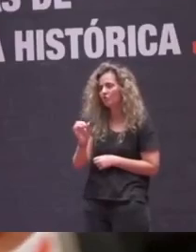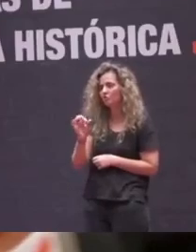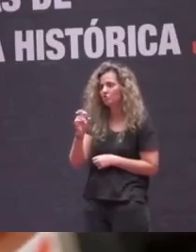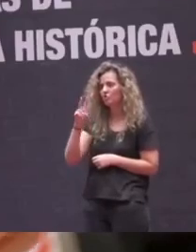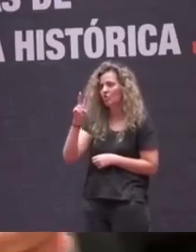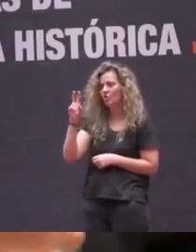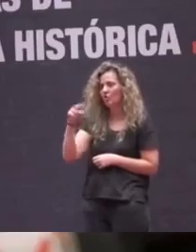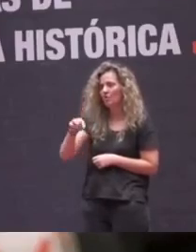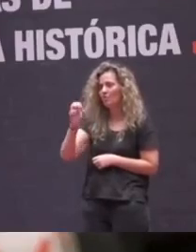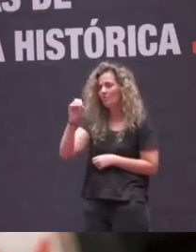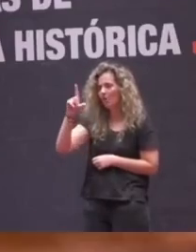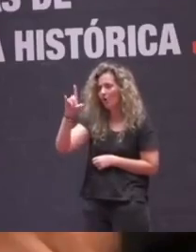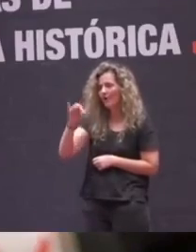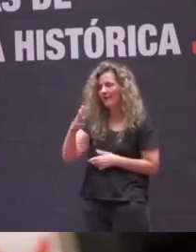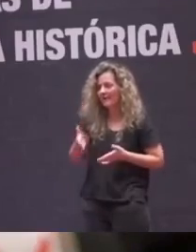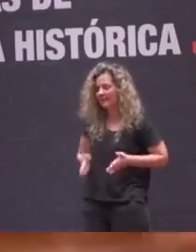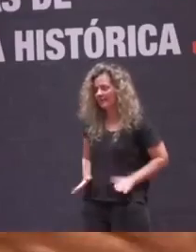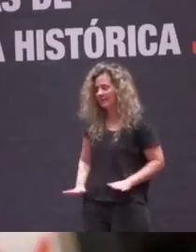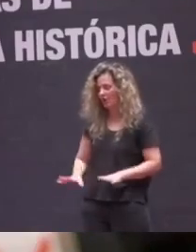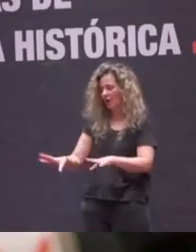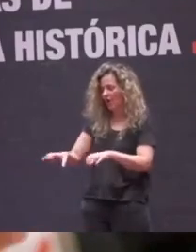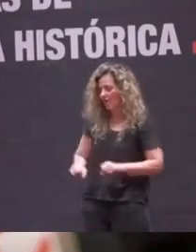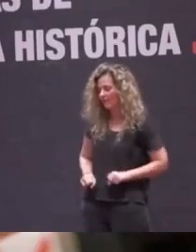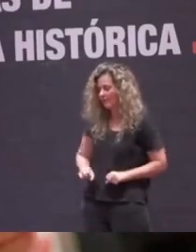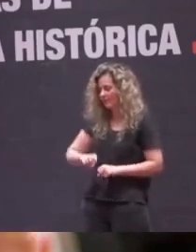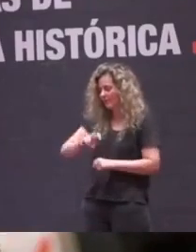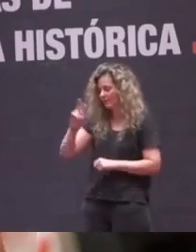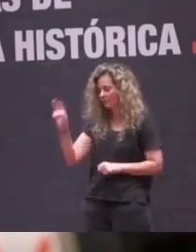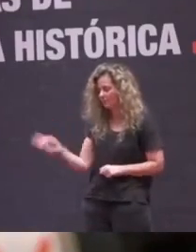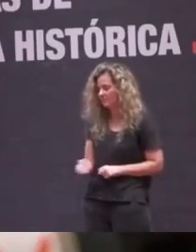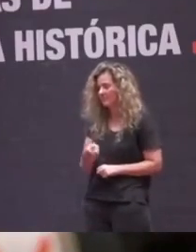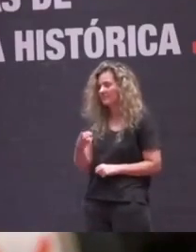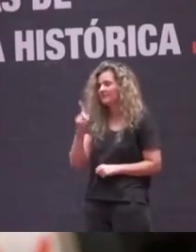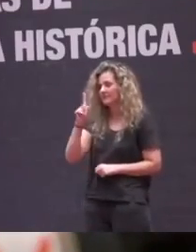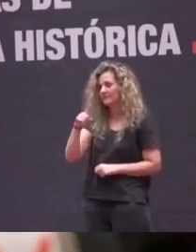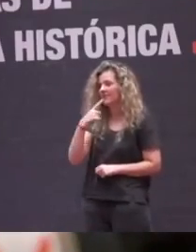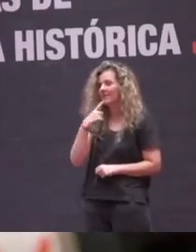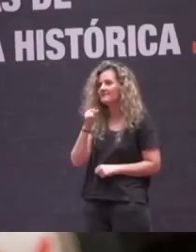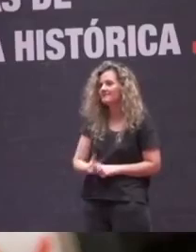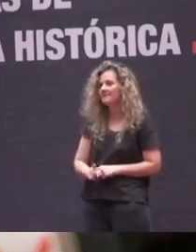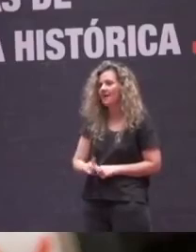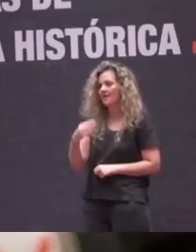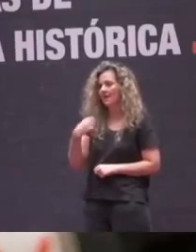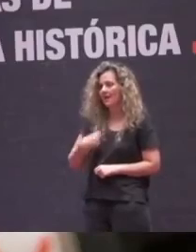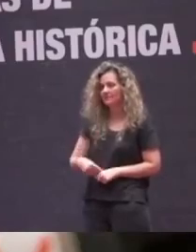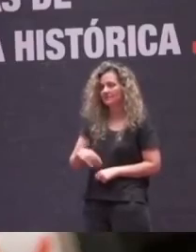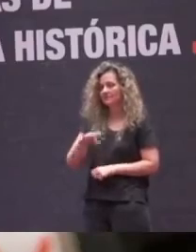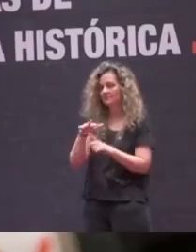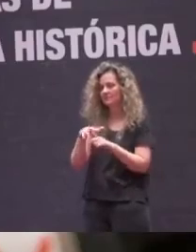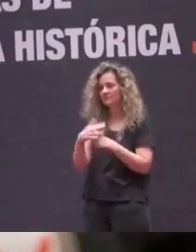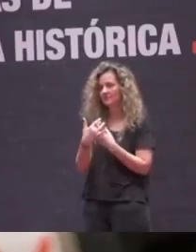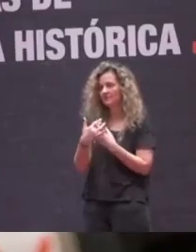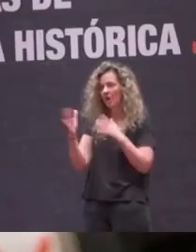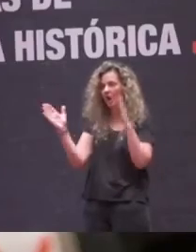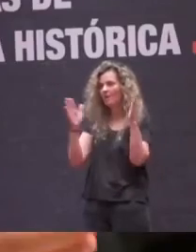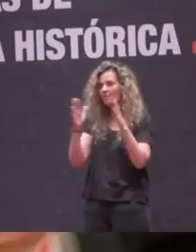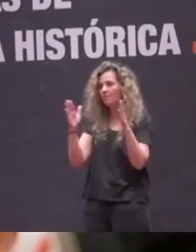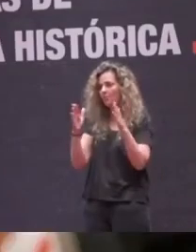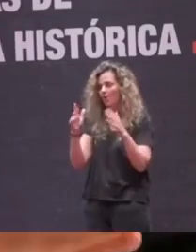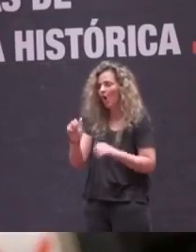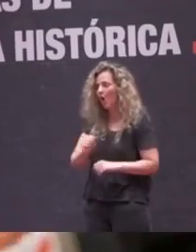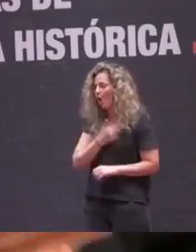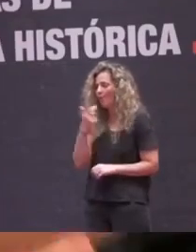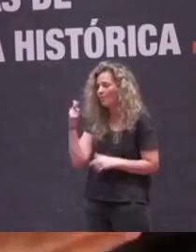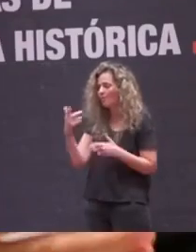Peña María, fillos predilectos, adoptivos, etc. En Sada mismo, temos esa situación. É un momento extraordinariamente